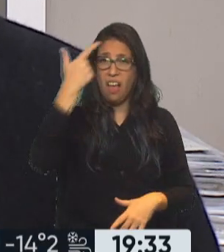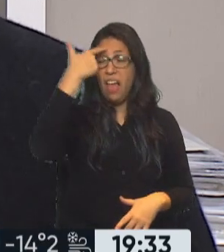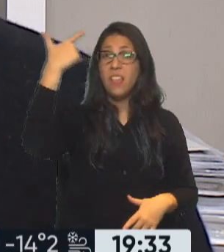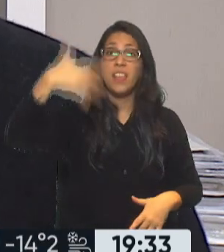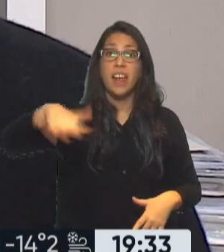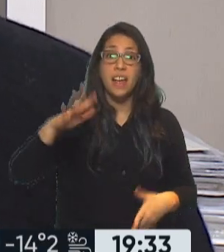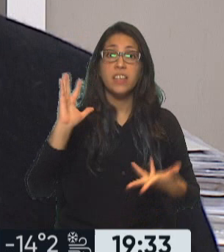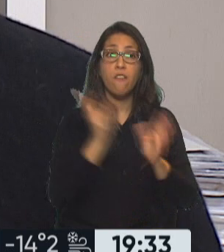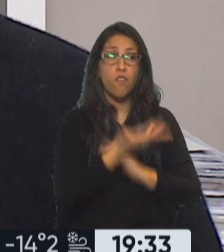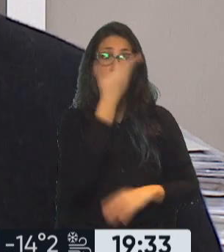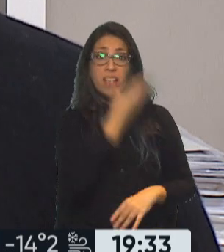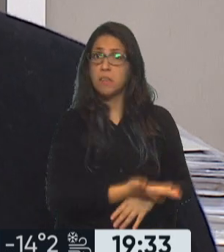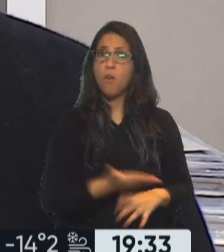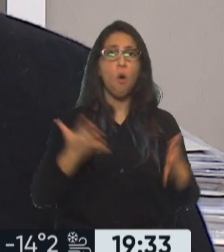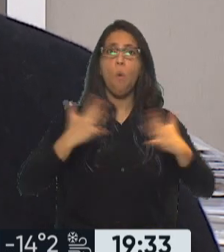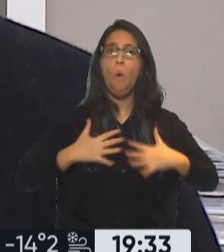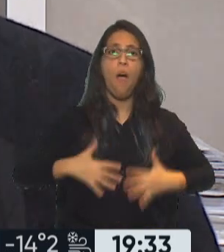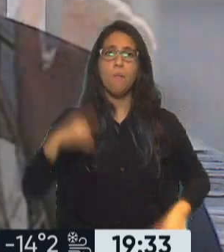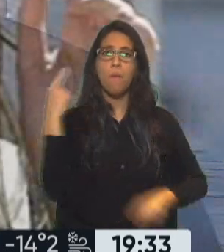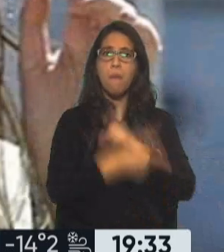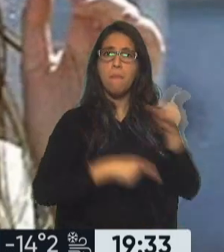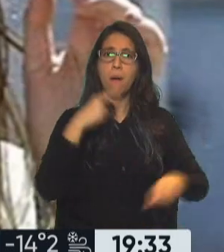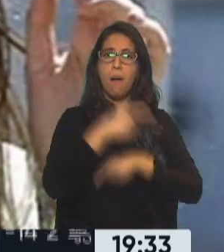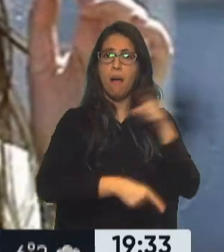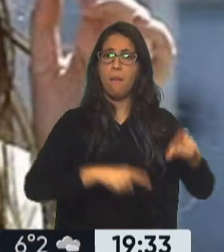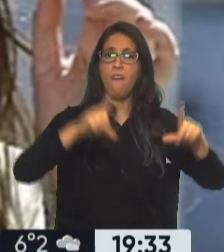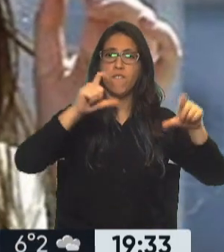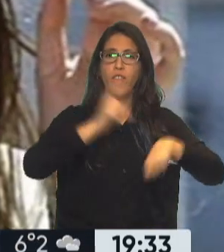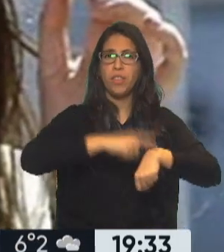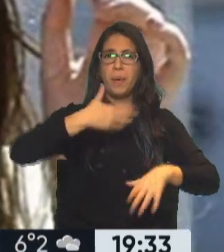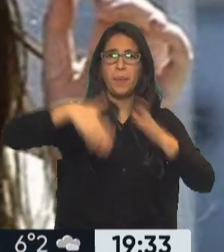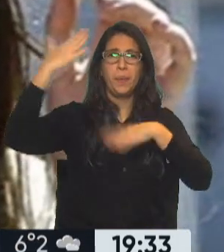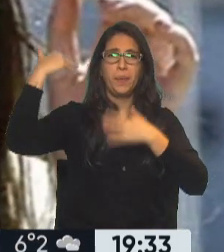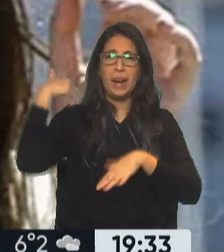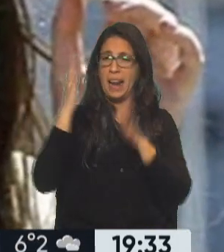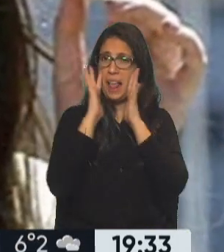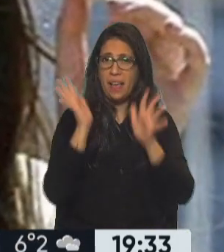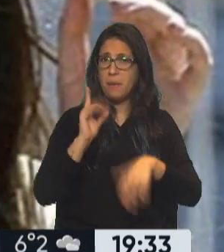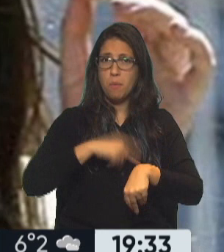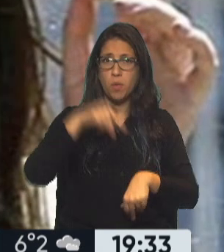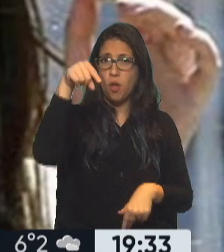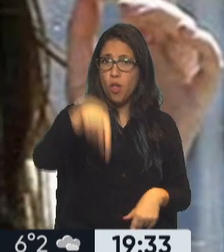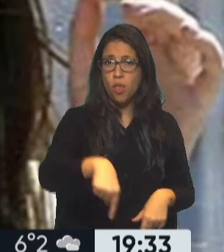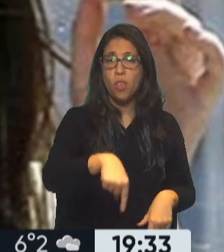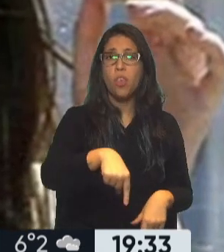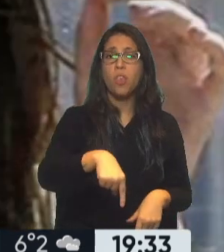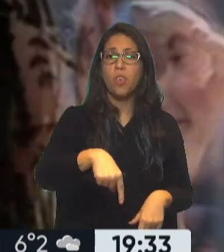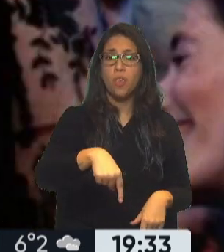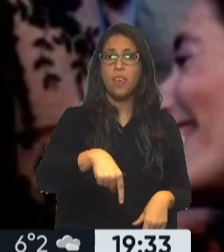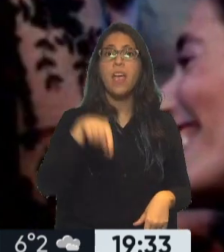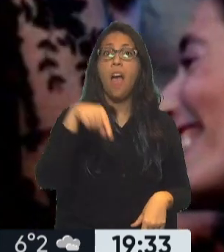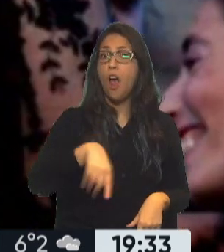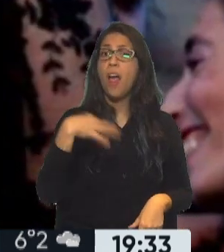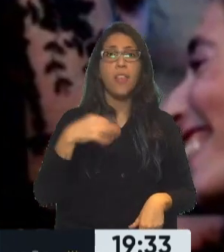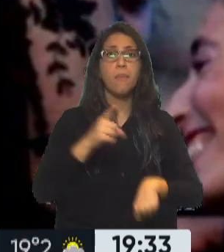la forma de ser de Florencia sino su cuerpo con fotos atemporales que nada tenían que ver con el momento en que la mostraron y lo que deberán